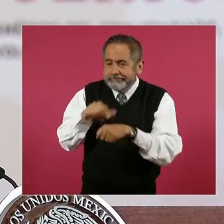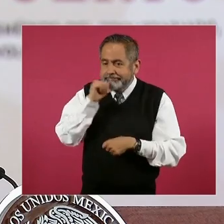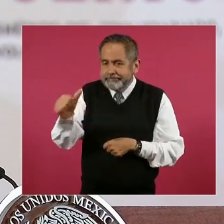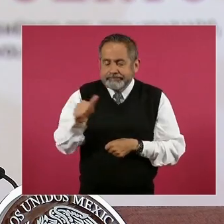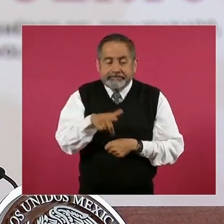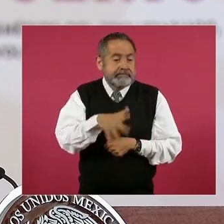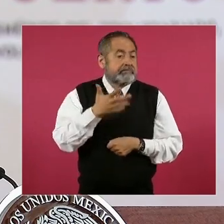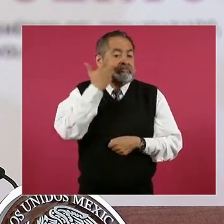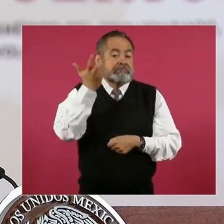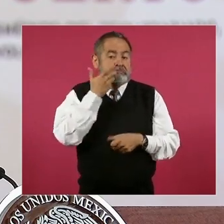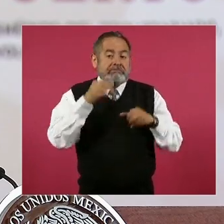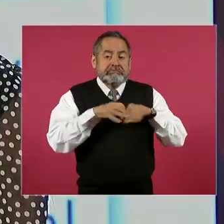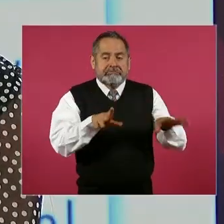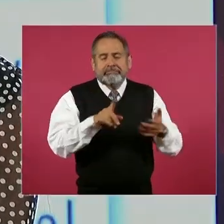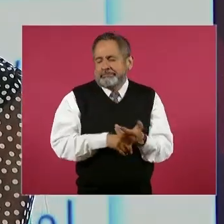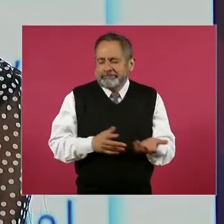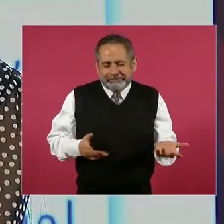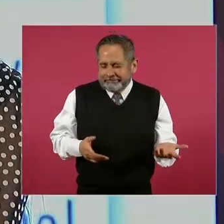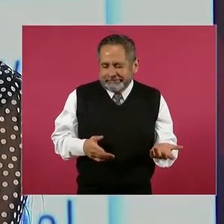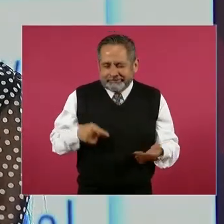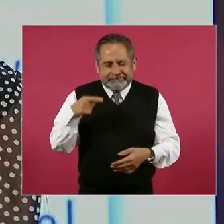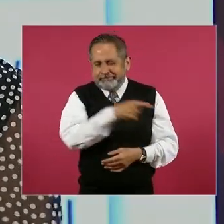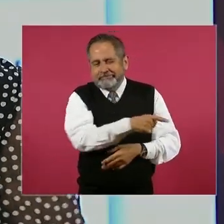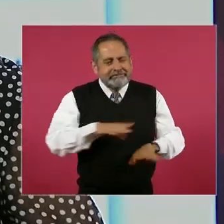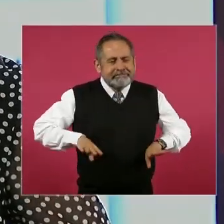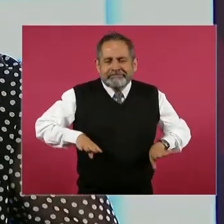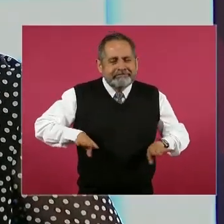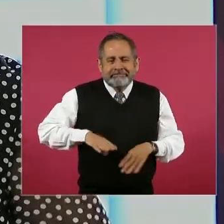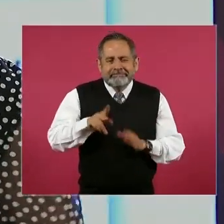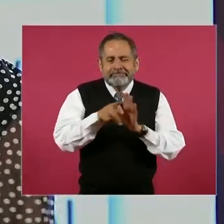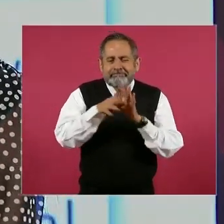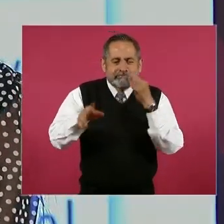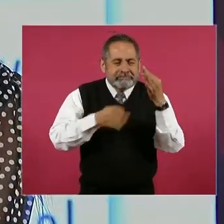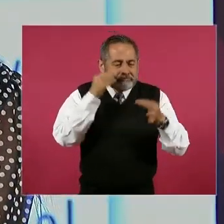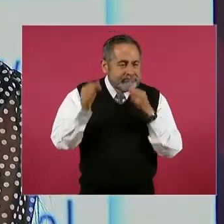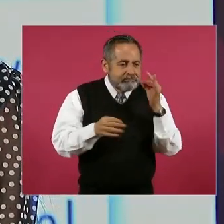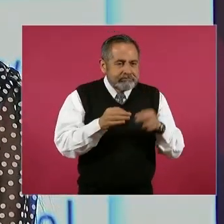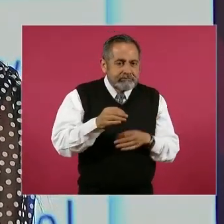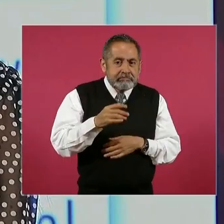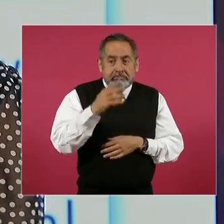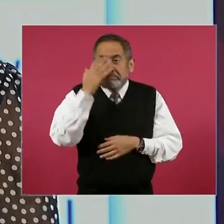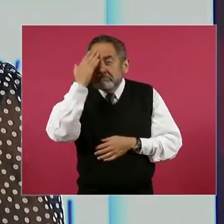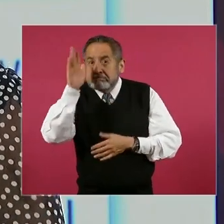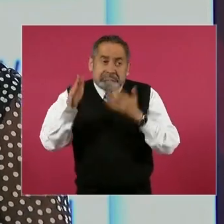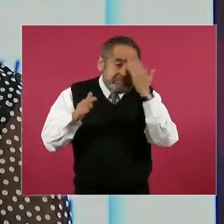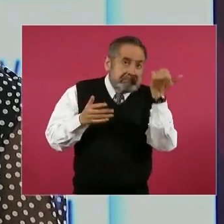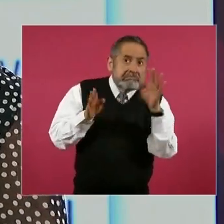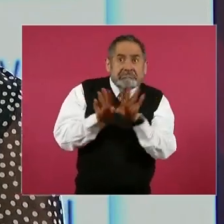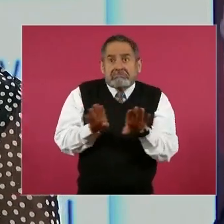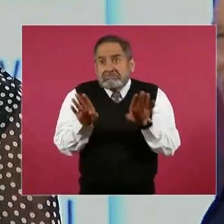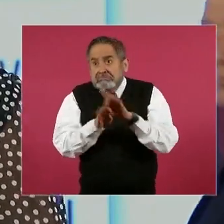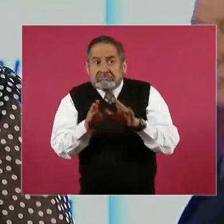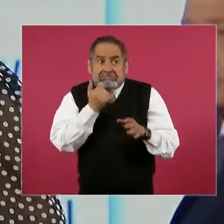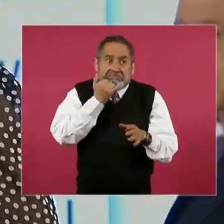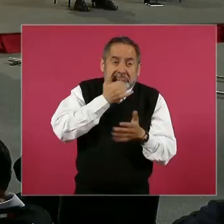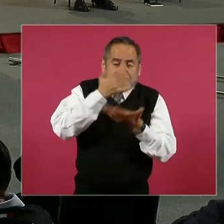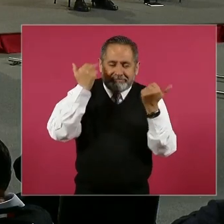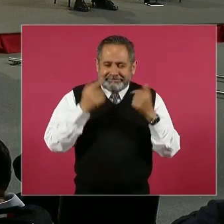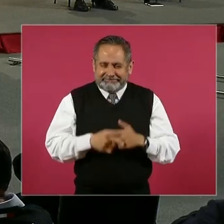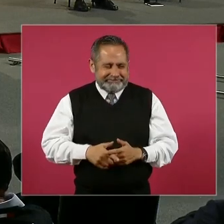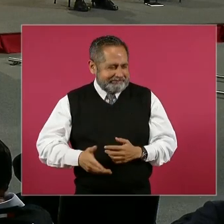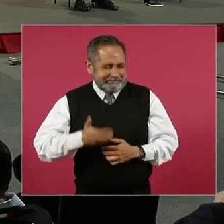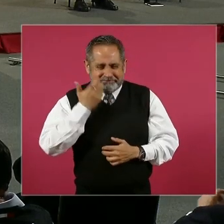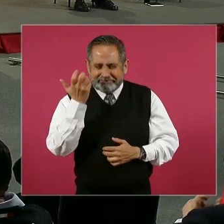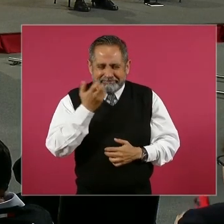conviene al diario reforma eh Se olvidan de la división de poderes y de los organismos autónomos en